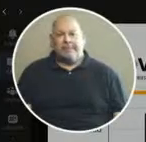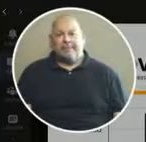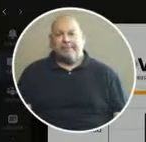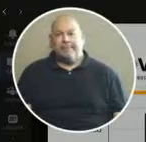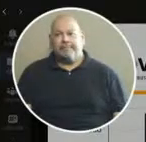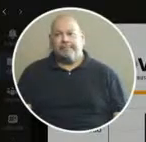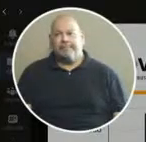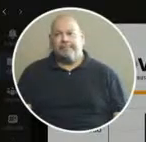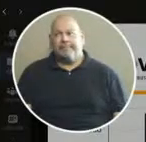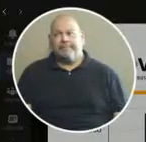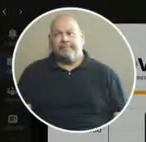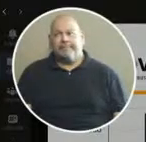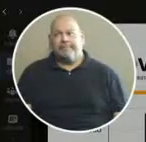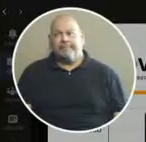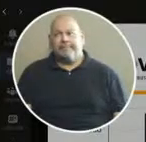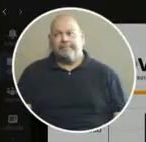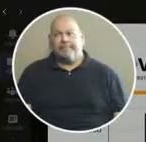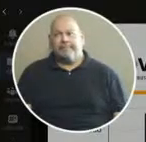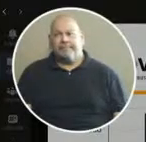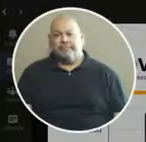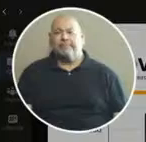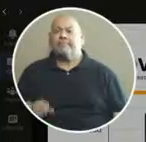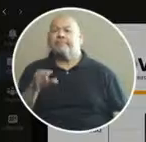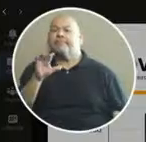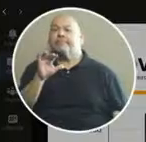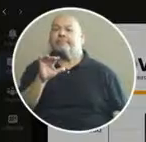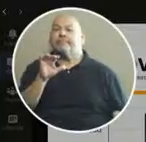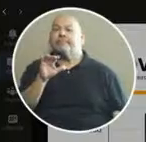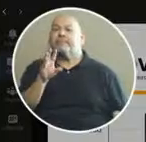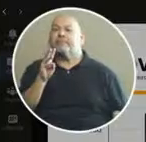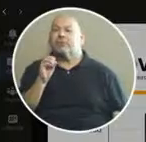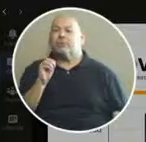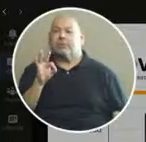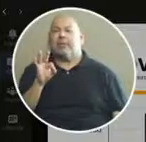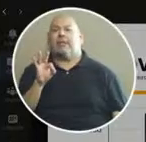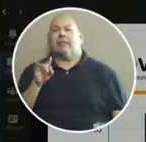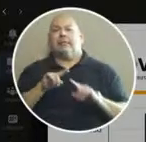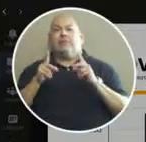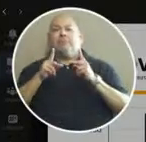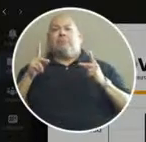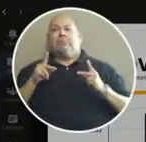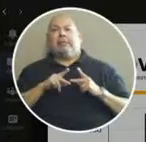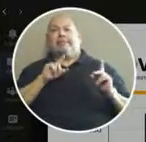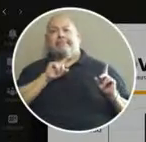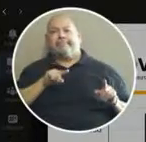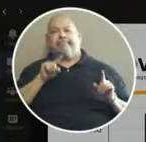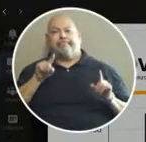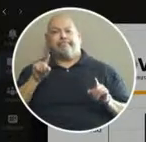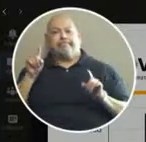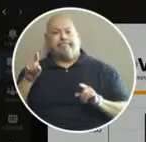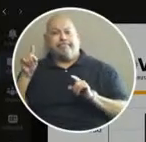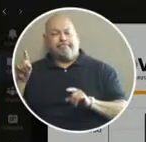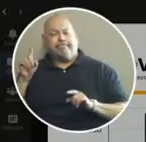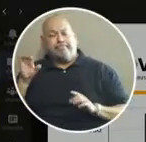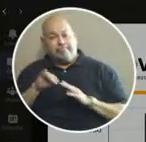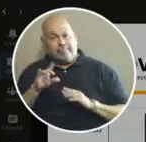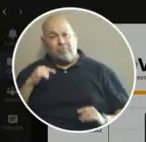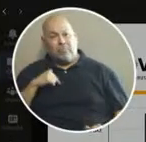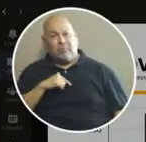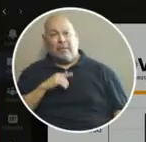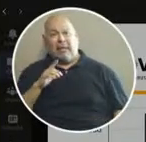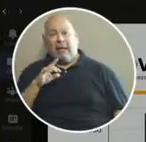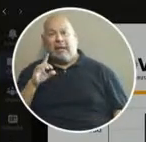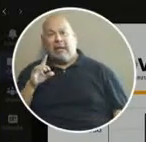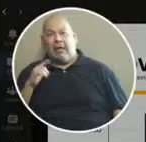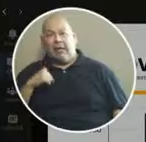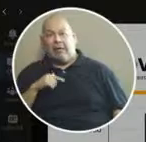Y hemos realizado un total de 609 visitas a estos lugares, en las cuales llevamos las órdenes